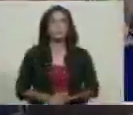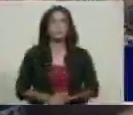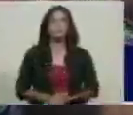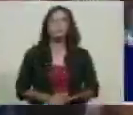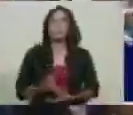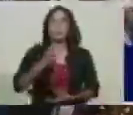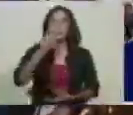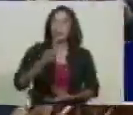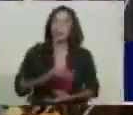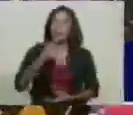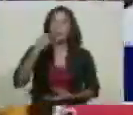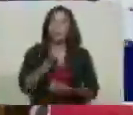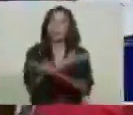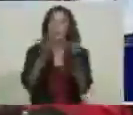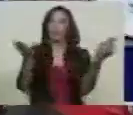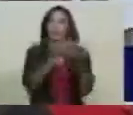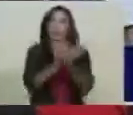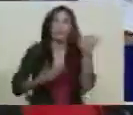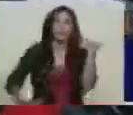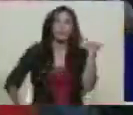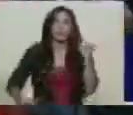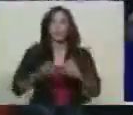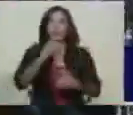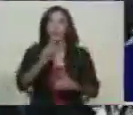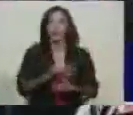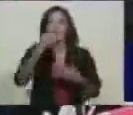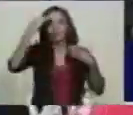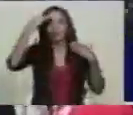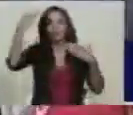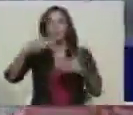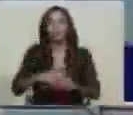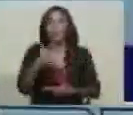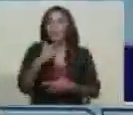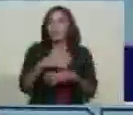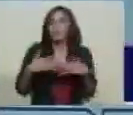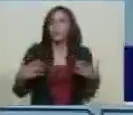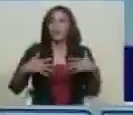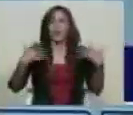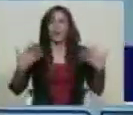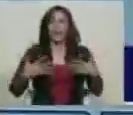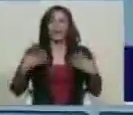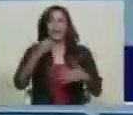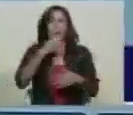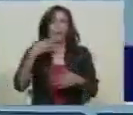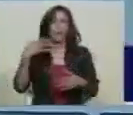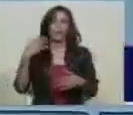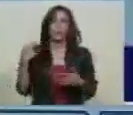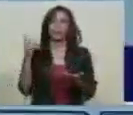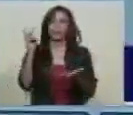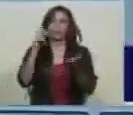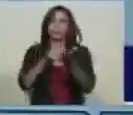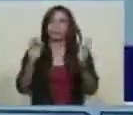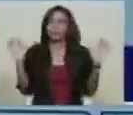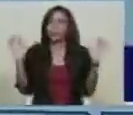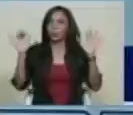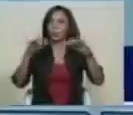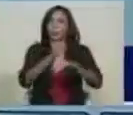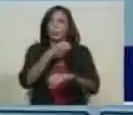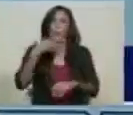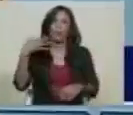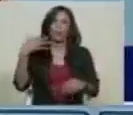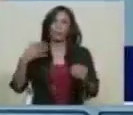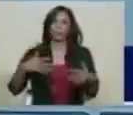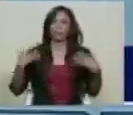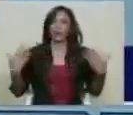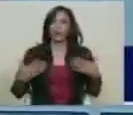Buenas tardes, presidente. Saludarlo y decirle lo contento y orgulloso que estamos de